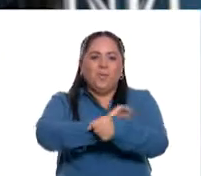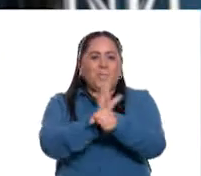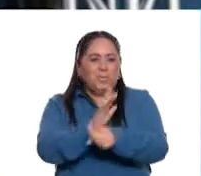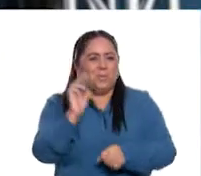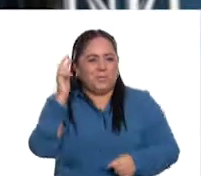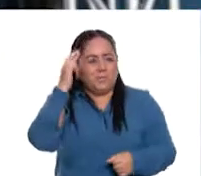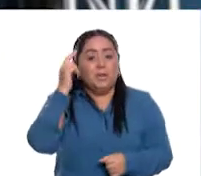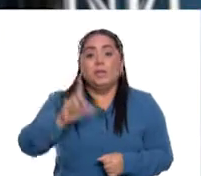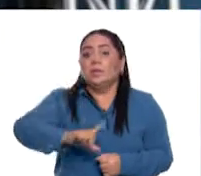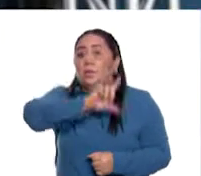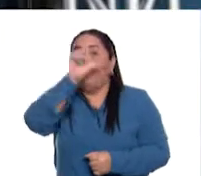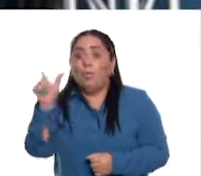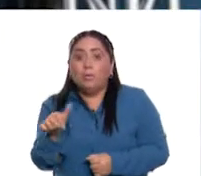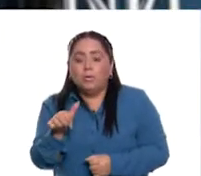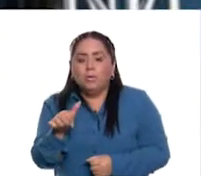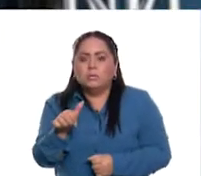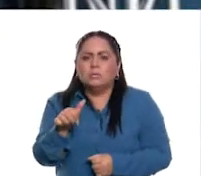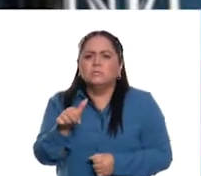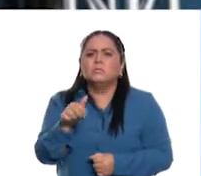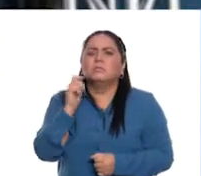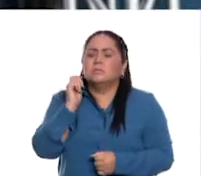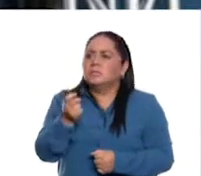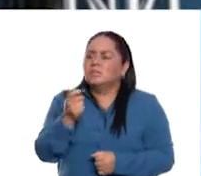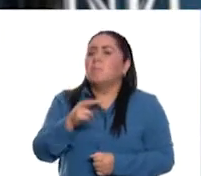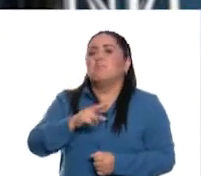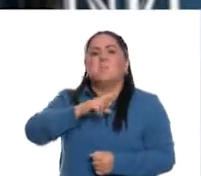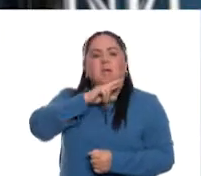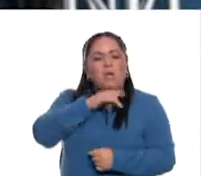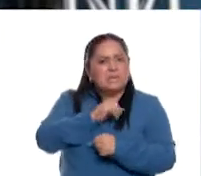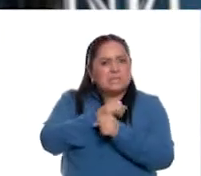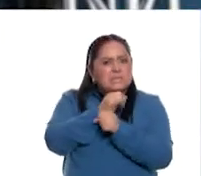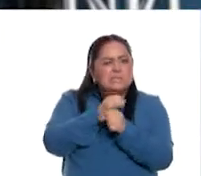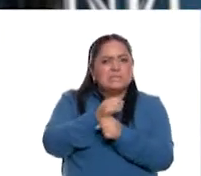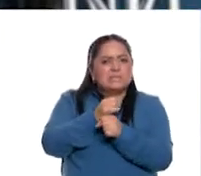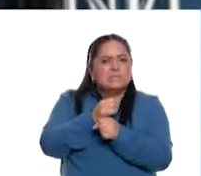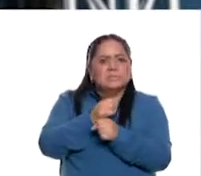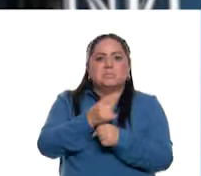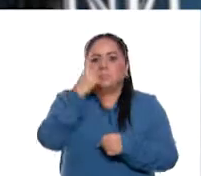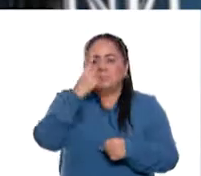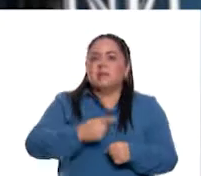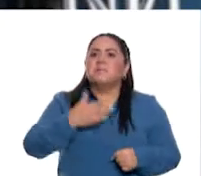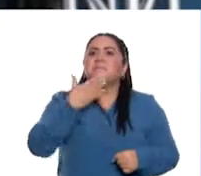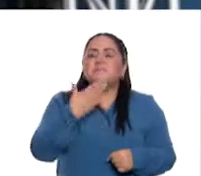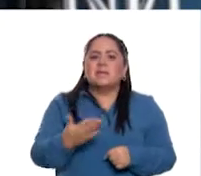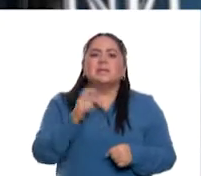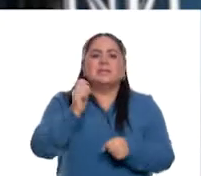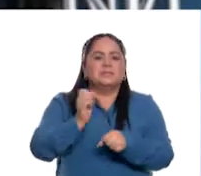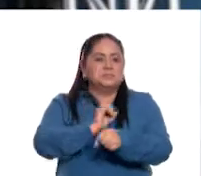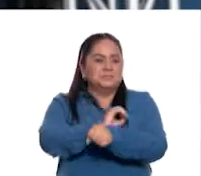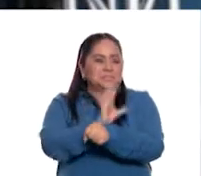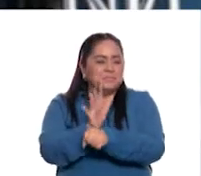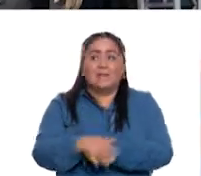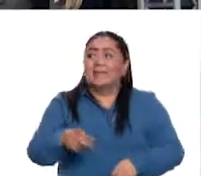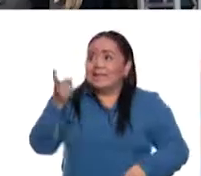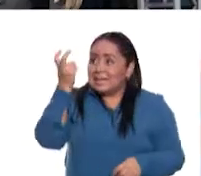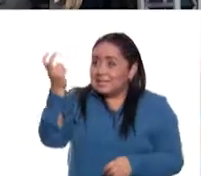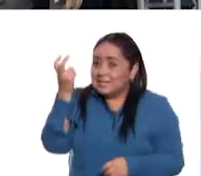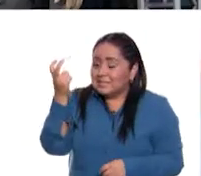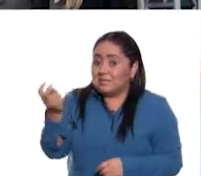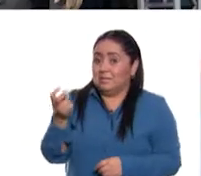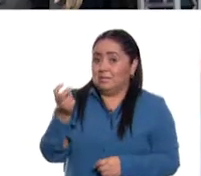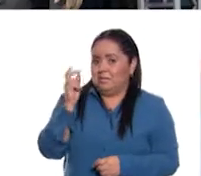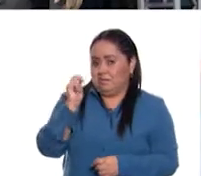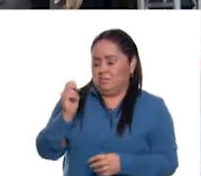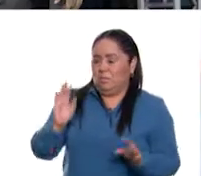COVID-19. Luego decidió que era mejor investigar para enfrentar mejor la pandemia. Muy bien,